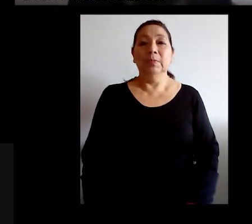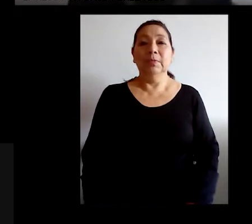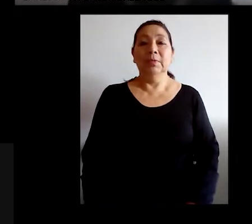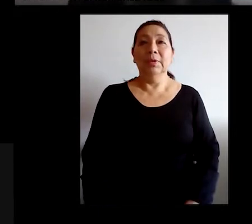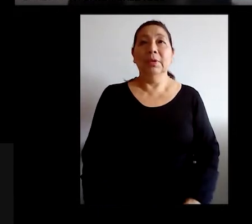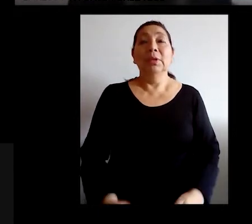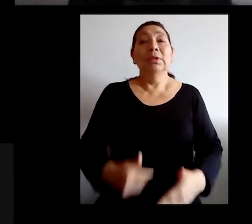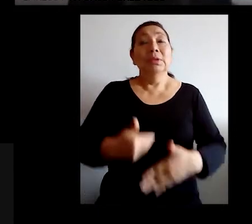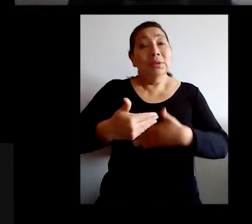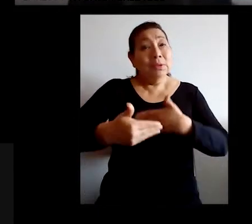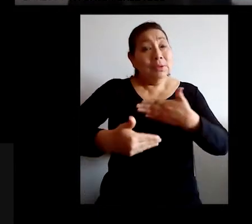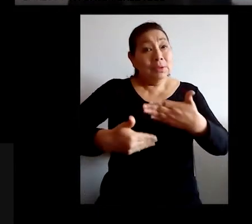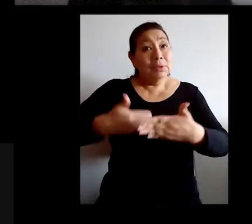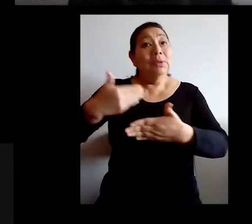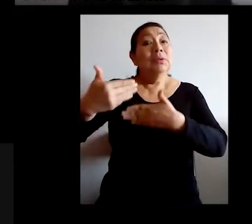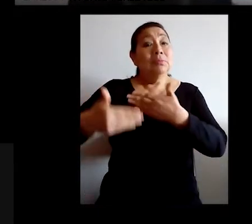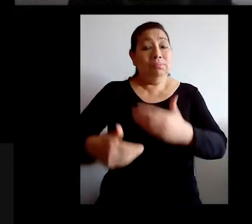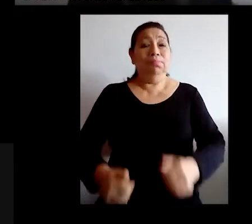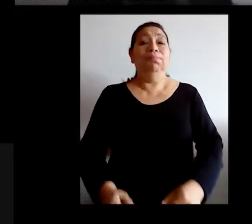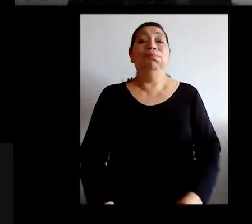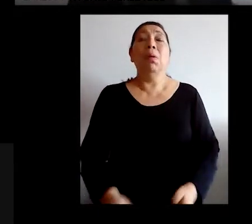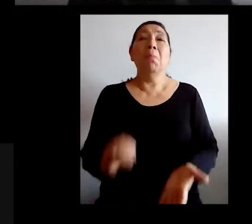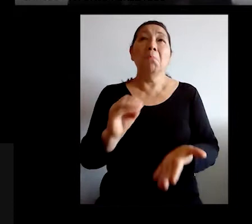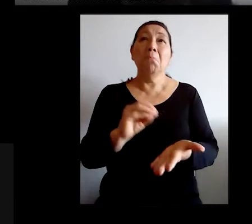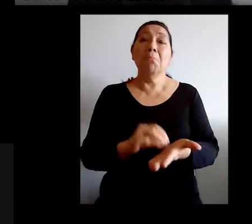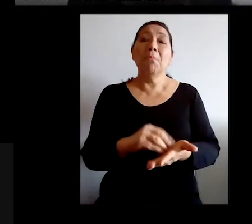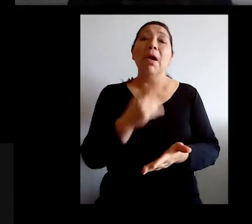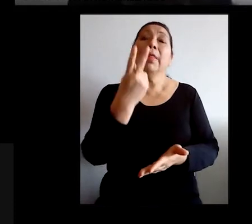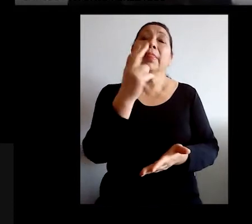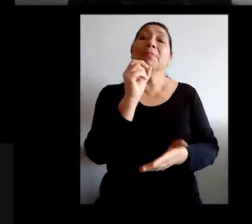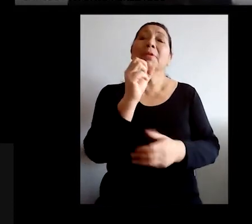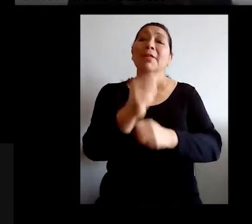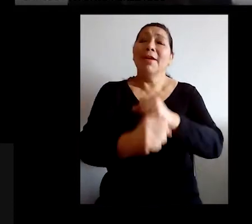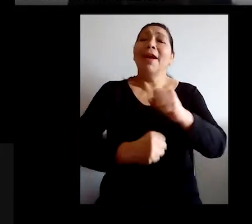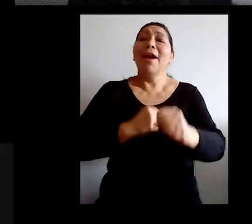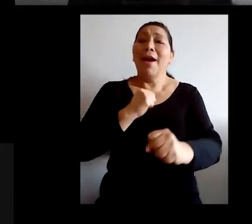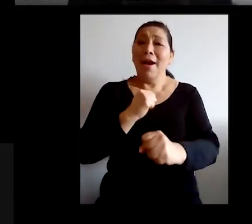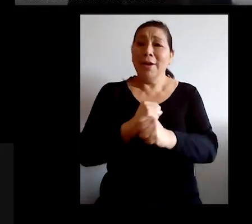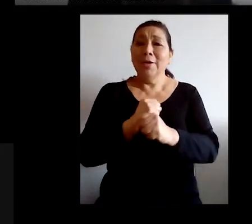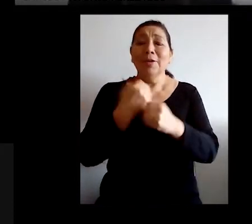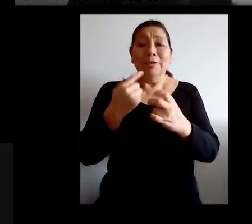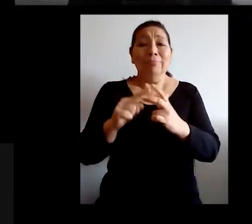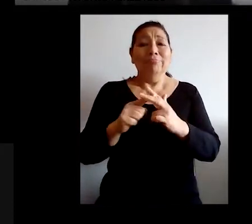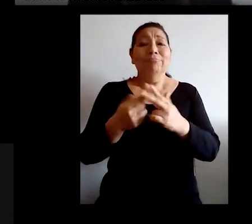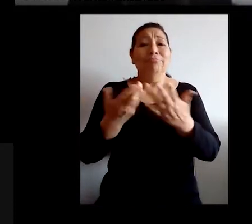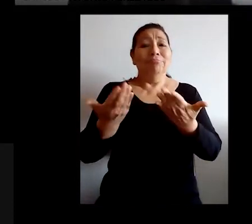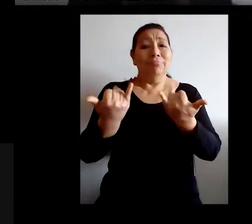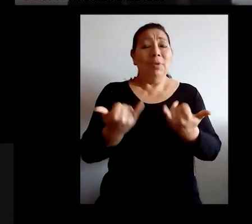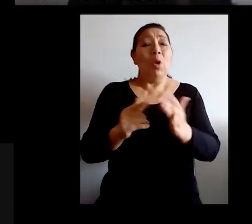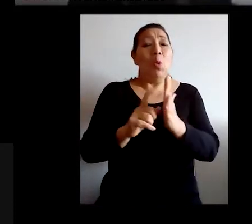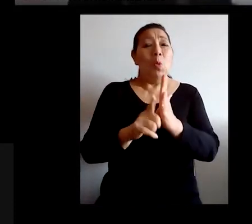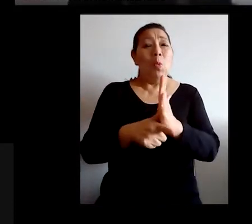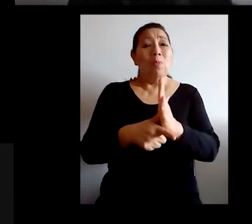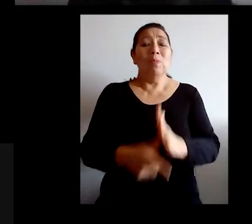ha transcurrido más de 20 años y recién, luego